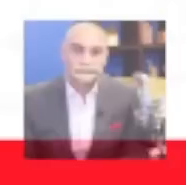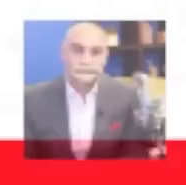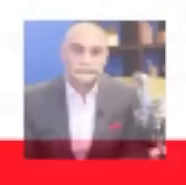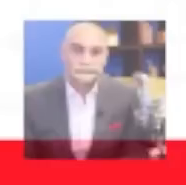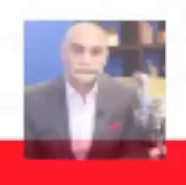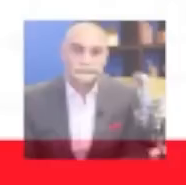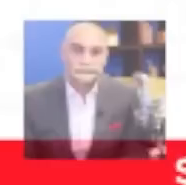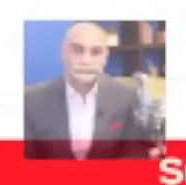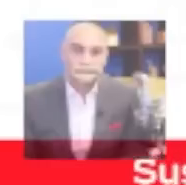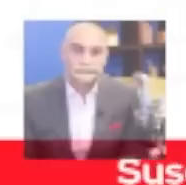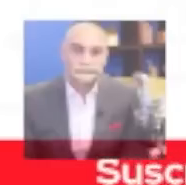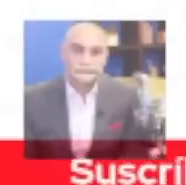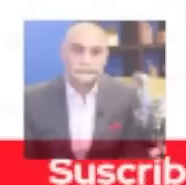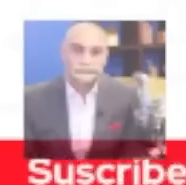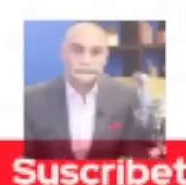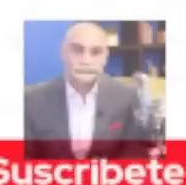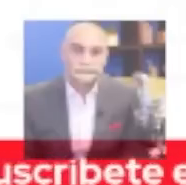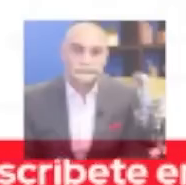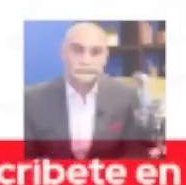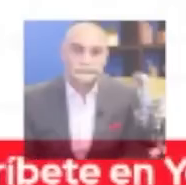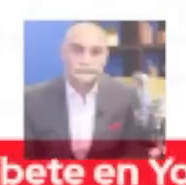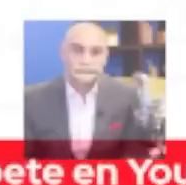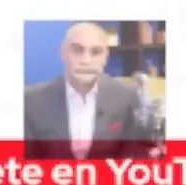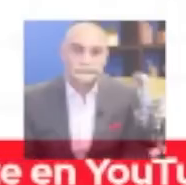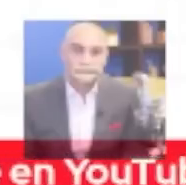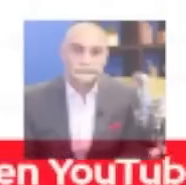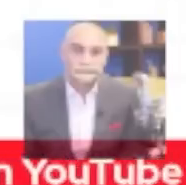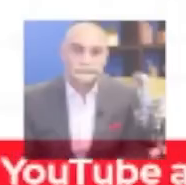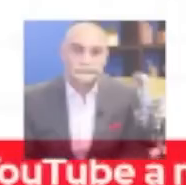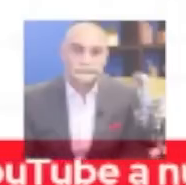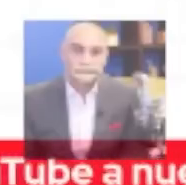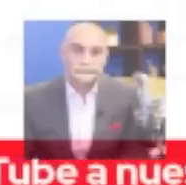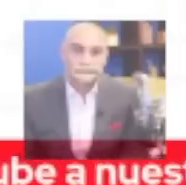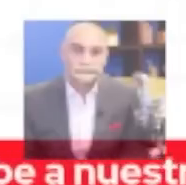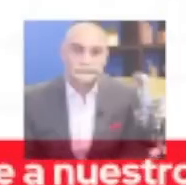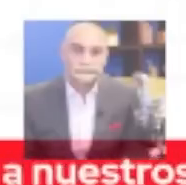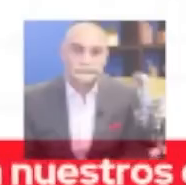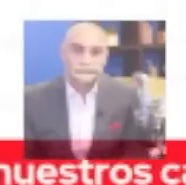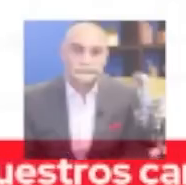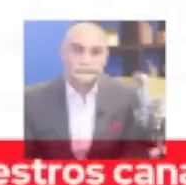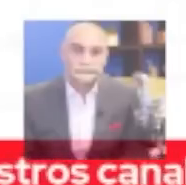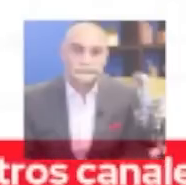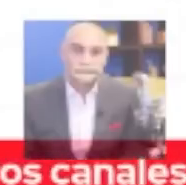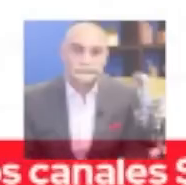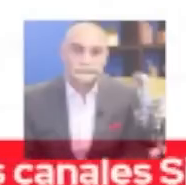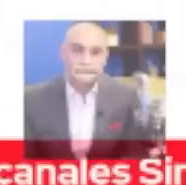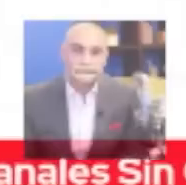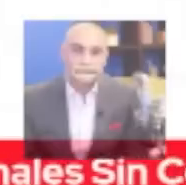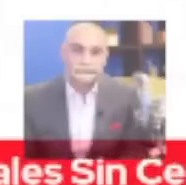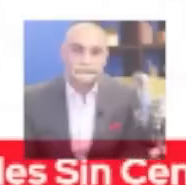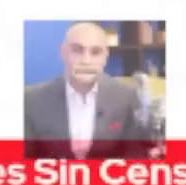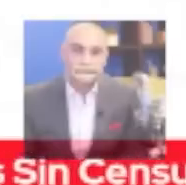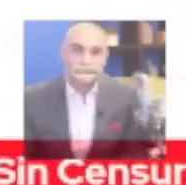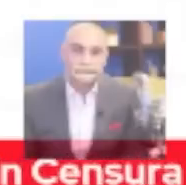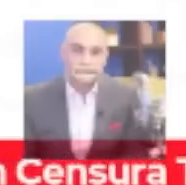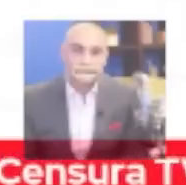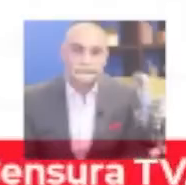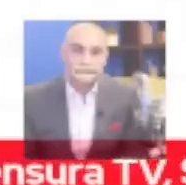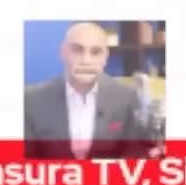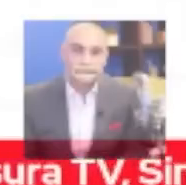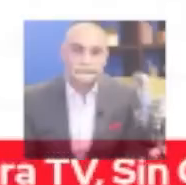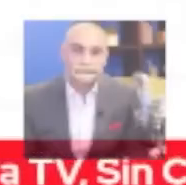que se hace sin perjuicio de declarar la inoperancia de los argumentos ajenos a la órbita de competencias constitucionales